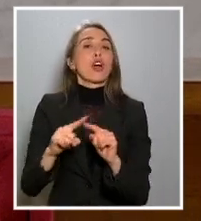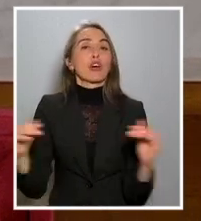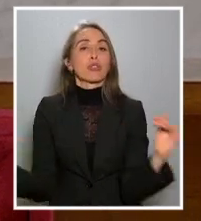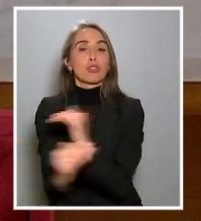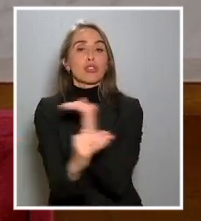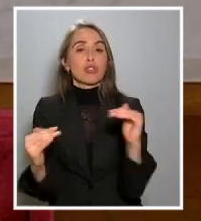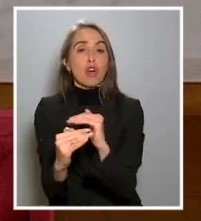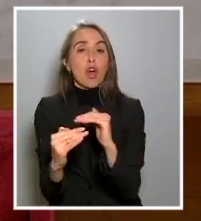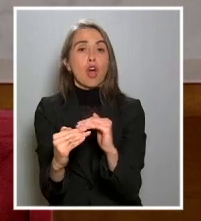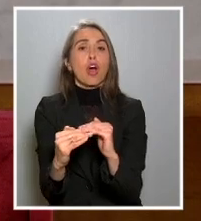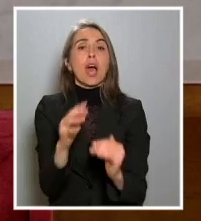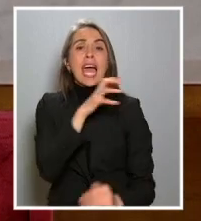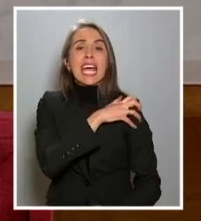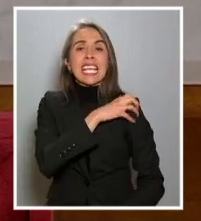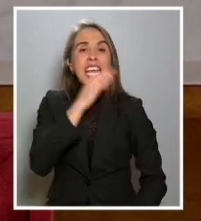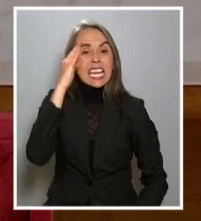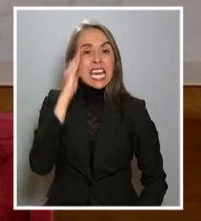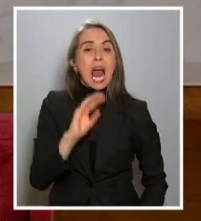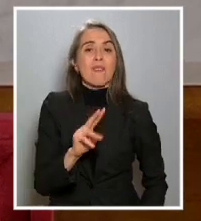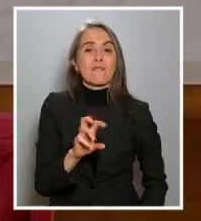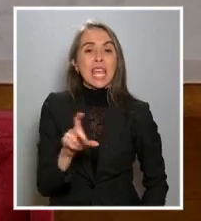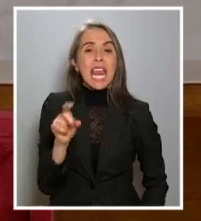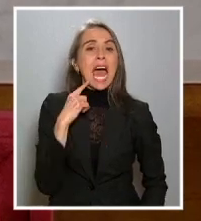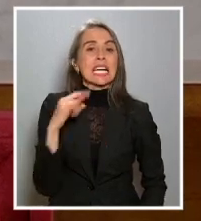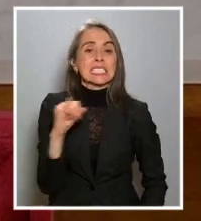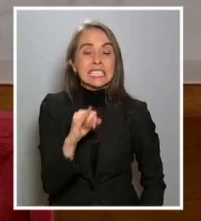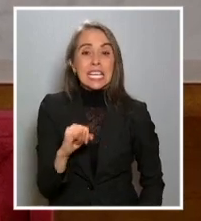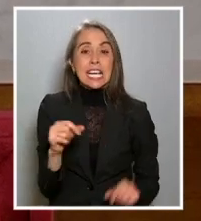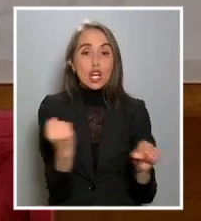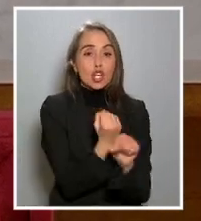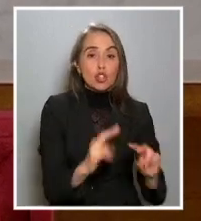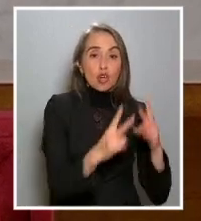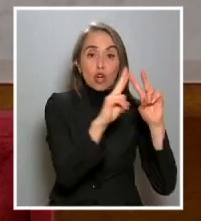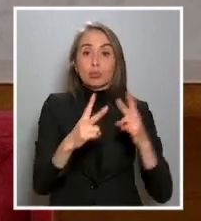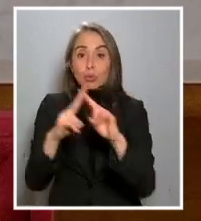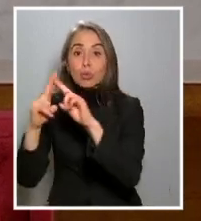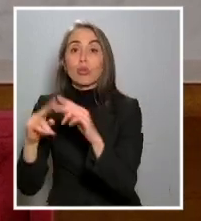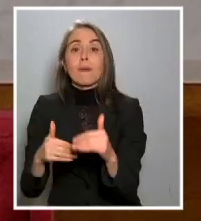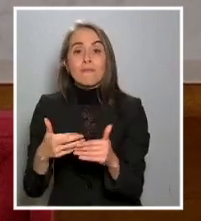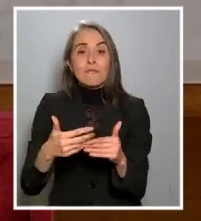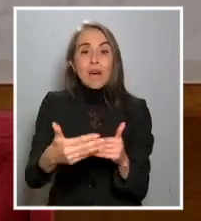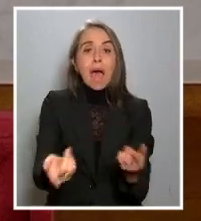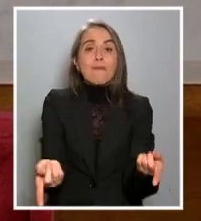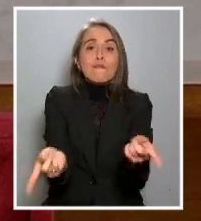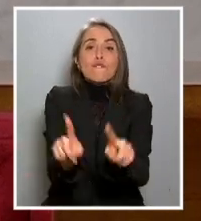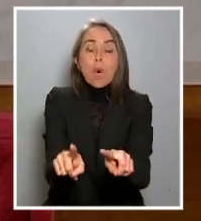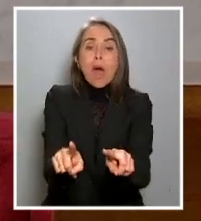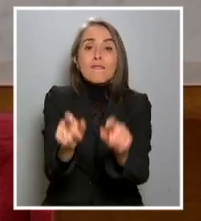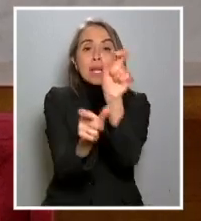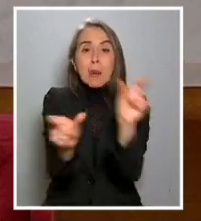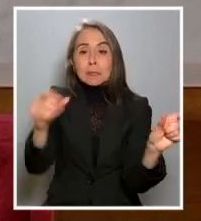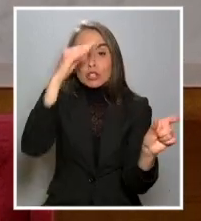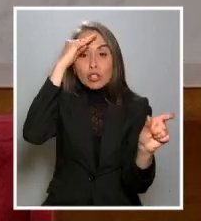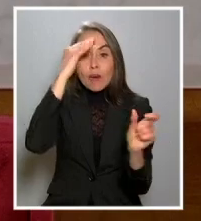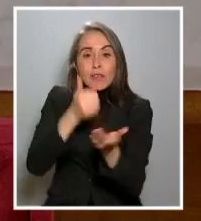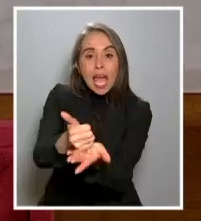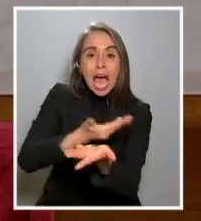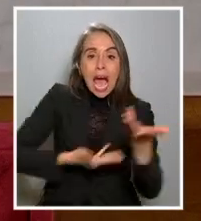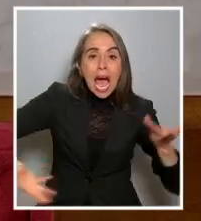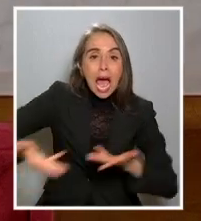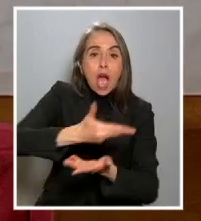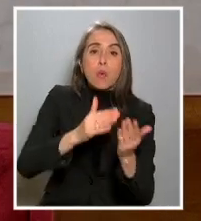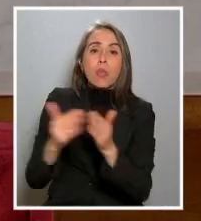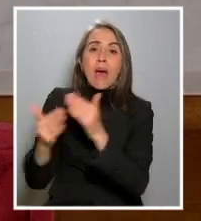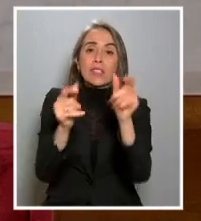Velázquez. Estas obras van permitiendo construir y recobrar también la confianza y cooperación entre los vecinos y